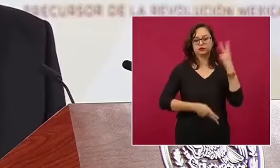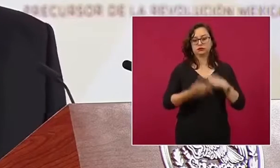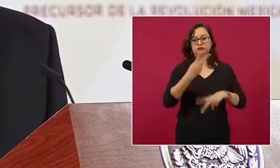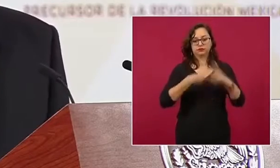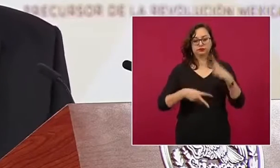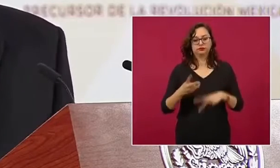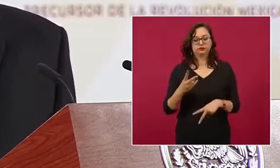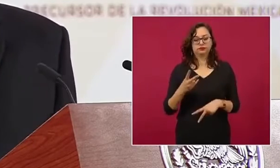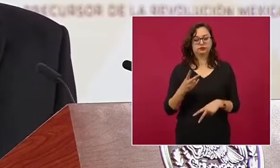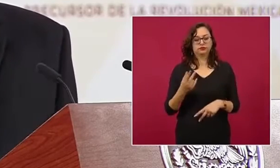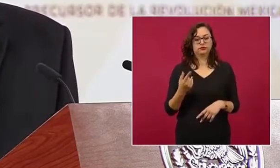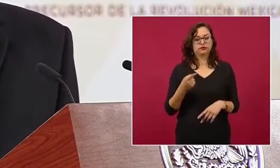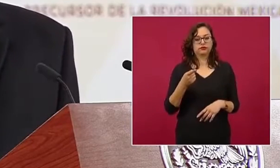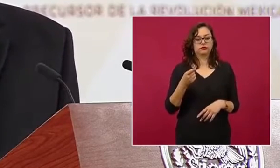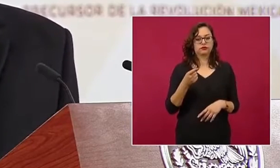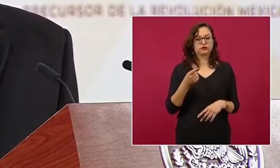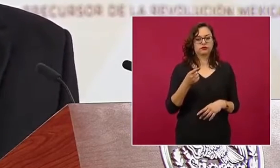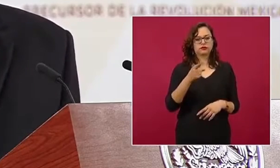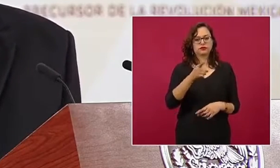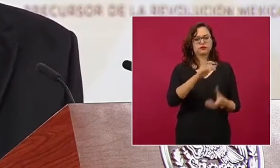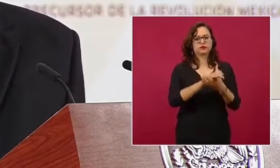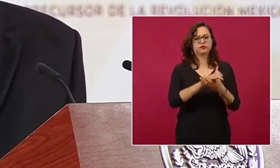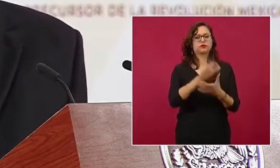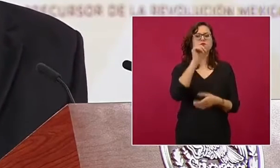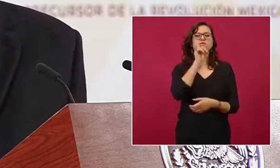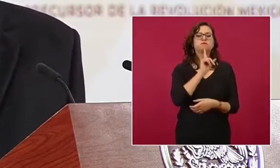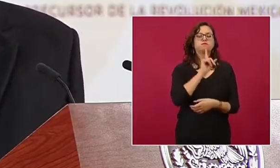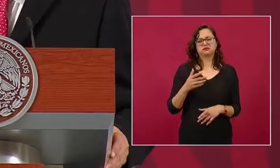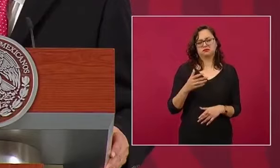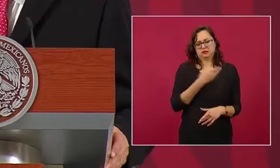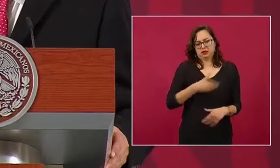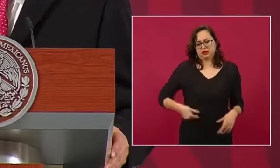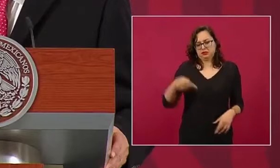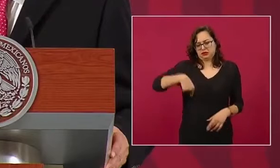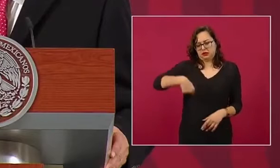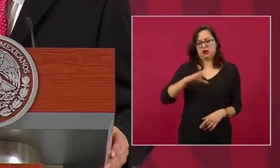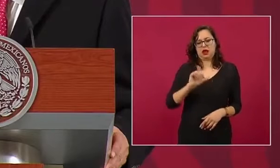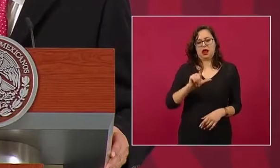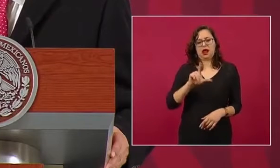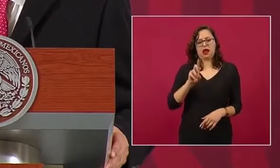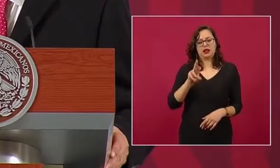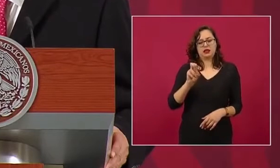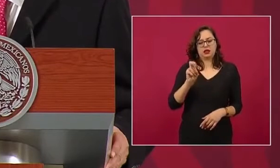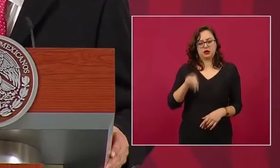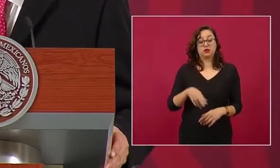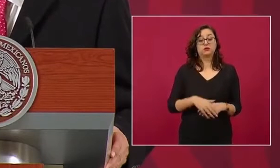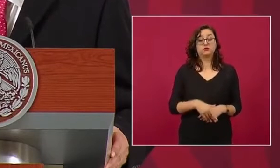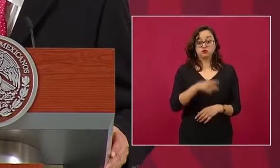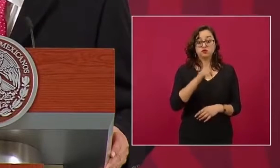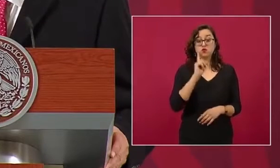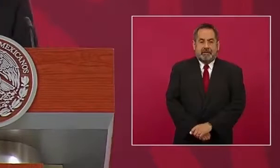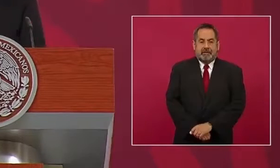que se su esposa, una señora guapa, y muy guapa la